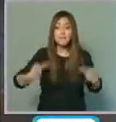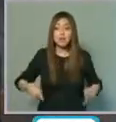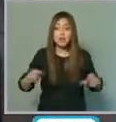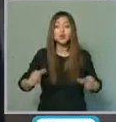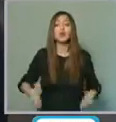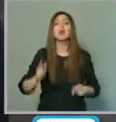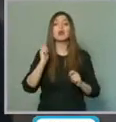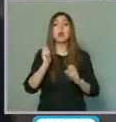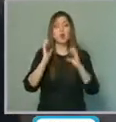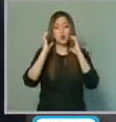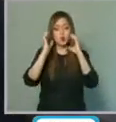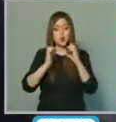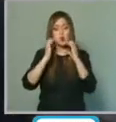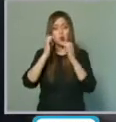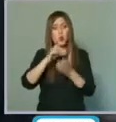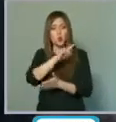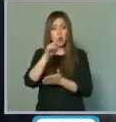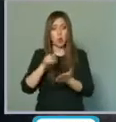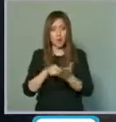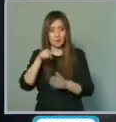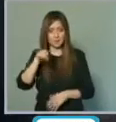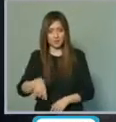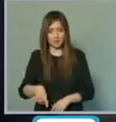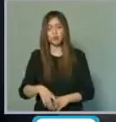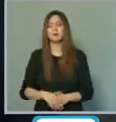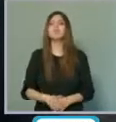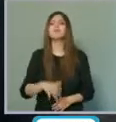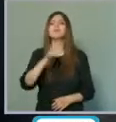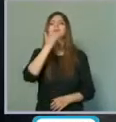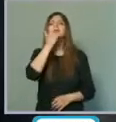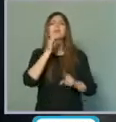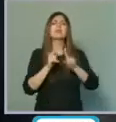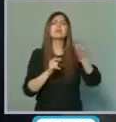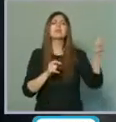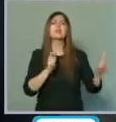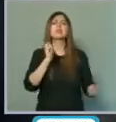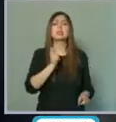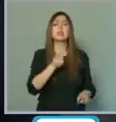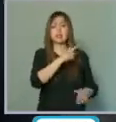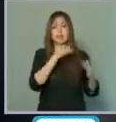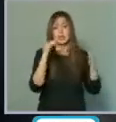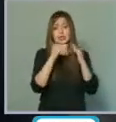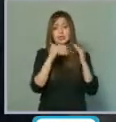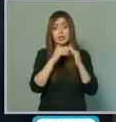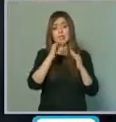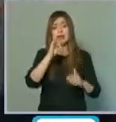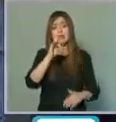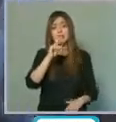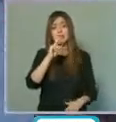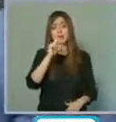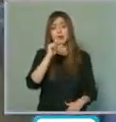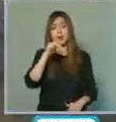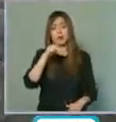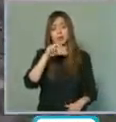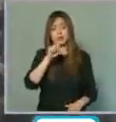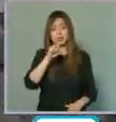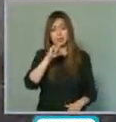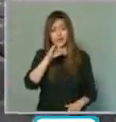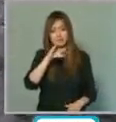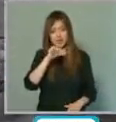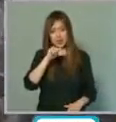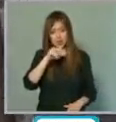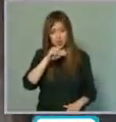muchísimo sus espacios. Ya, ¿ya qué es? Esa es una casa de franciscanos. ¿Y aquí? Esta es una casa de